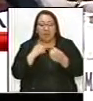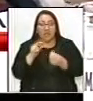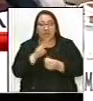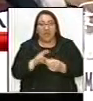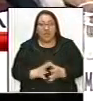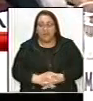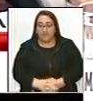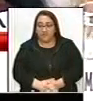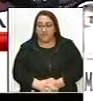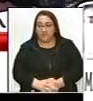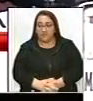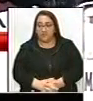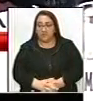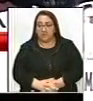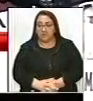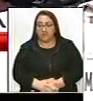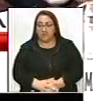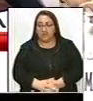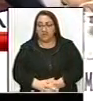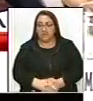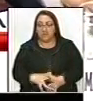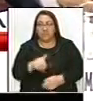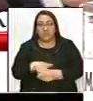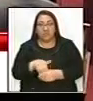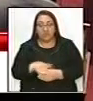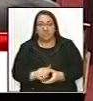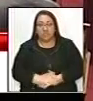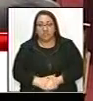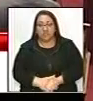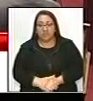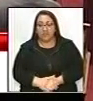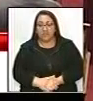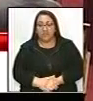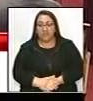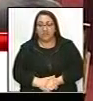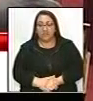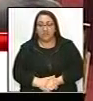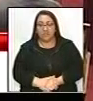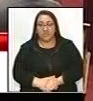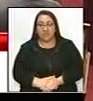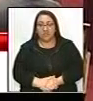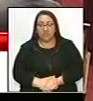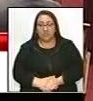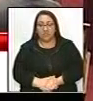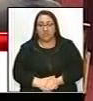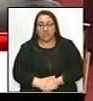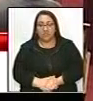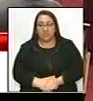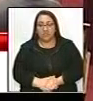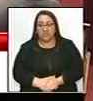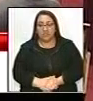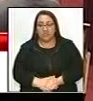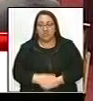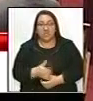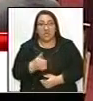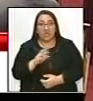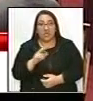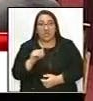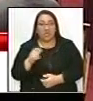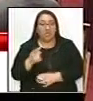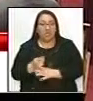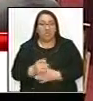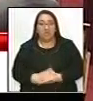leída. Señor secretario técnico, votación nominal. Señores congresistas, Arana Segarra. En contra. Arana Segarra,